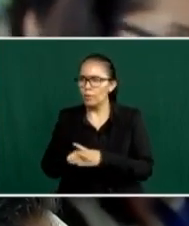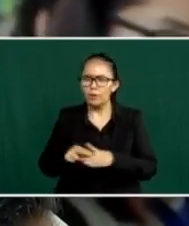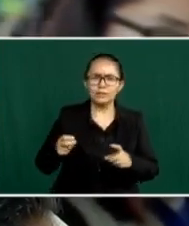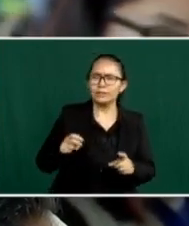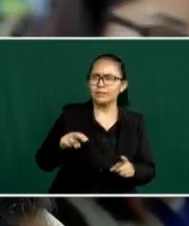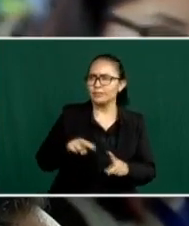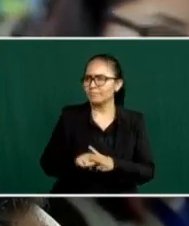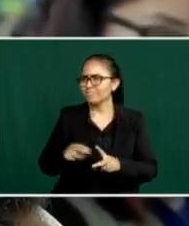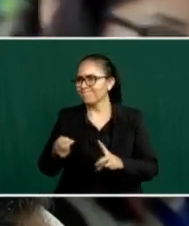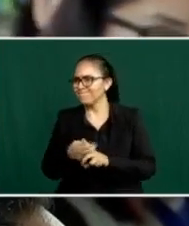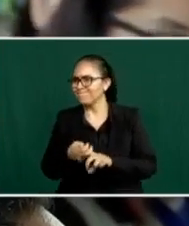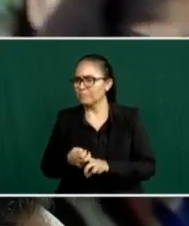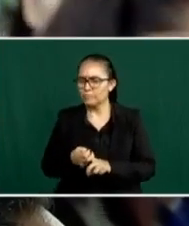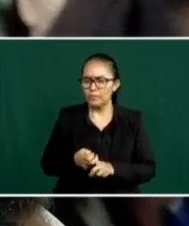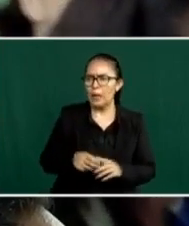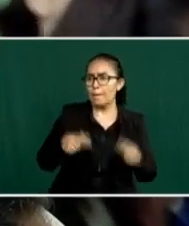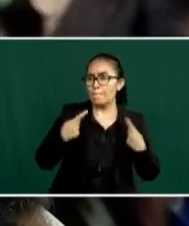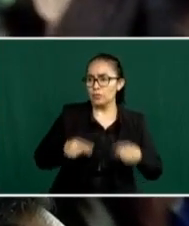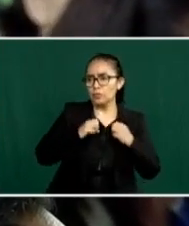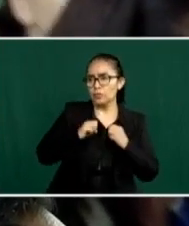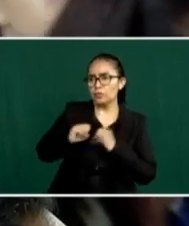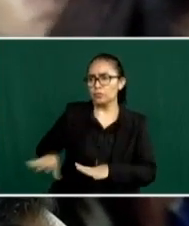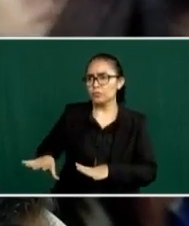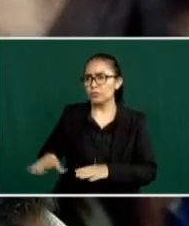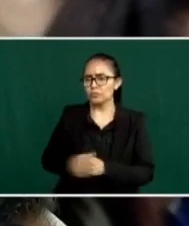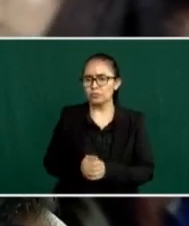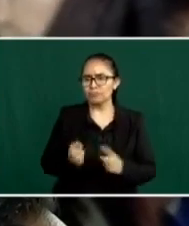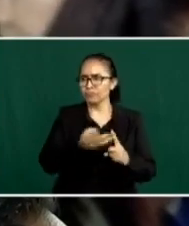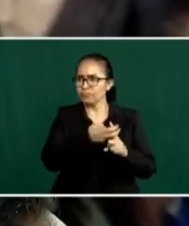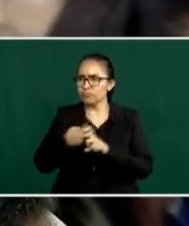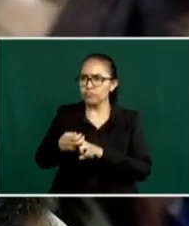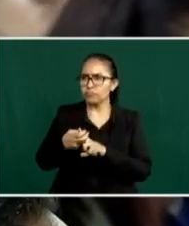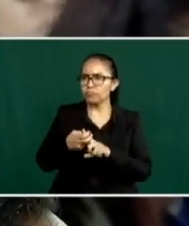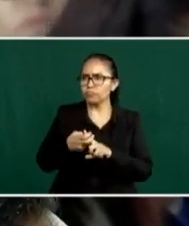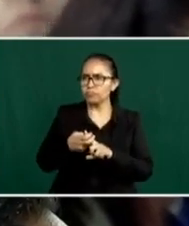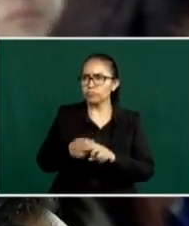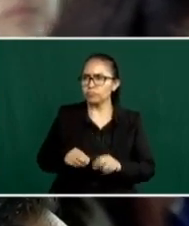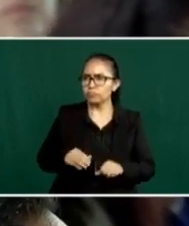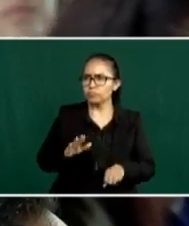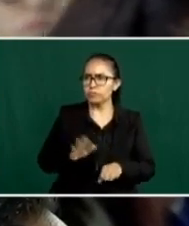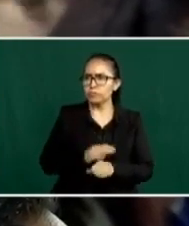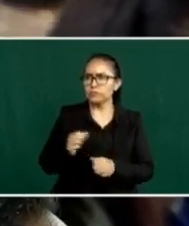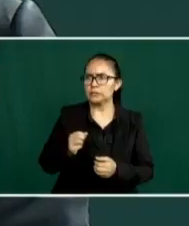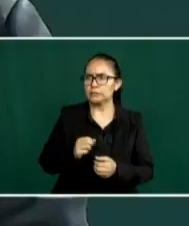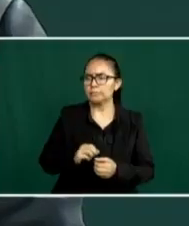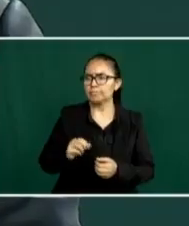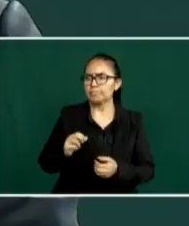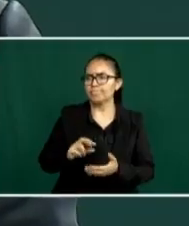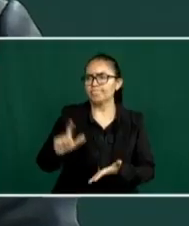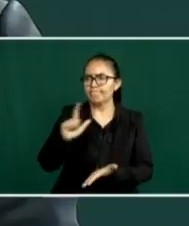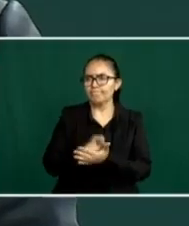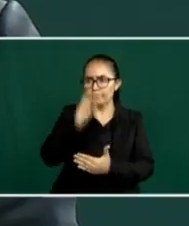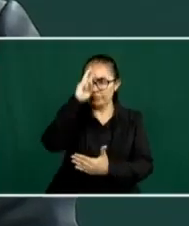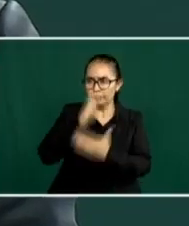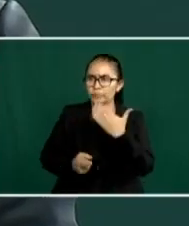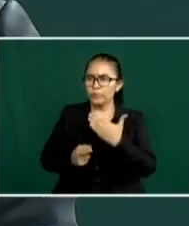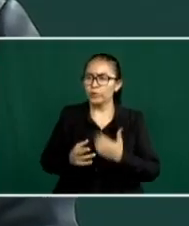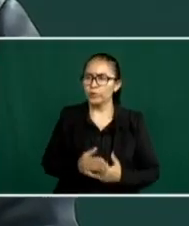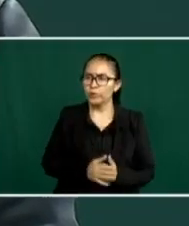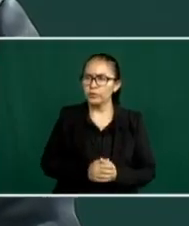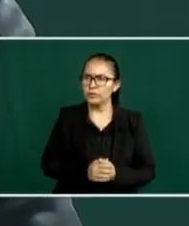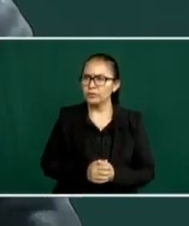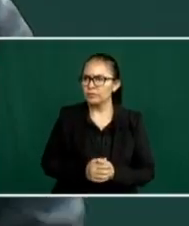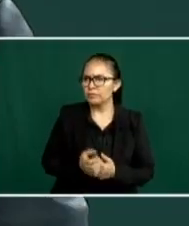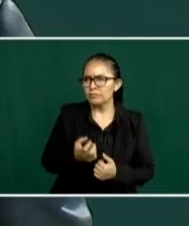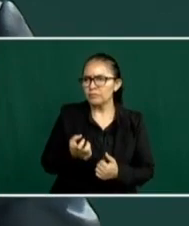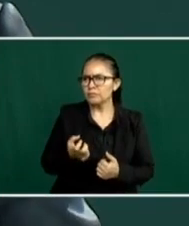asesinatos, desaparecidos y secuestrados por delitos de los conflictos agrarios. Y